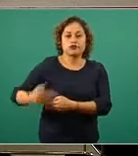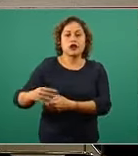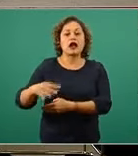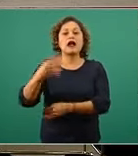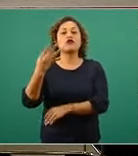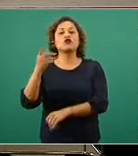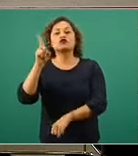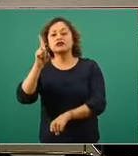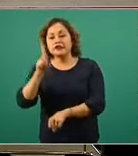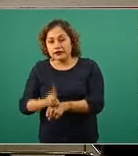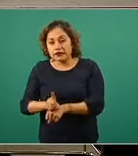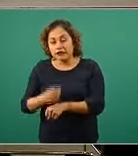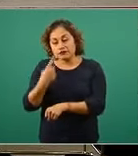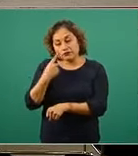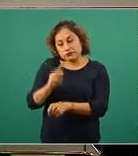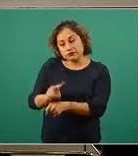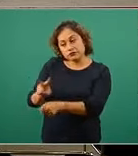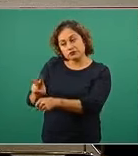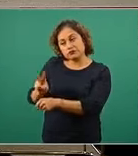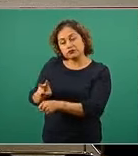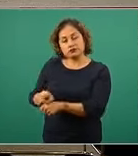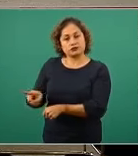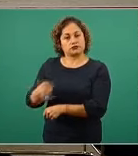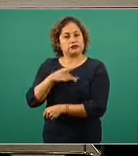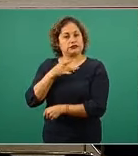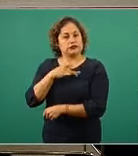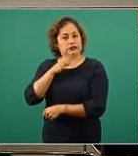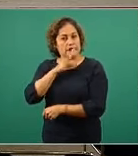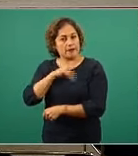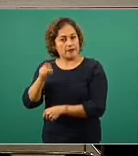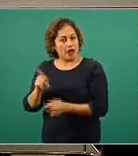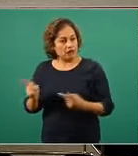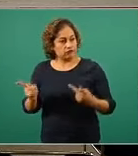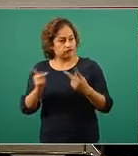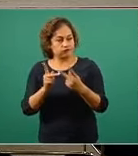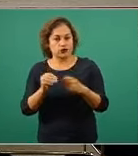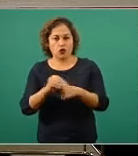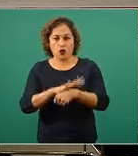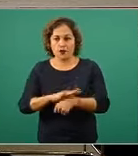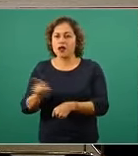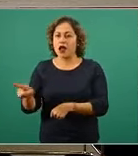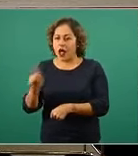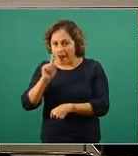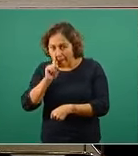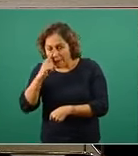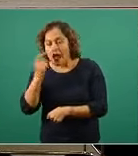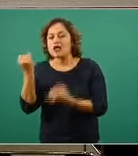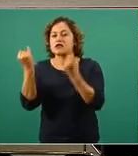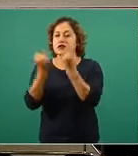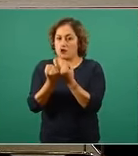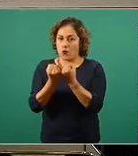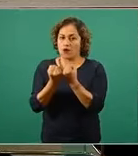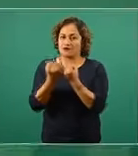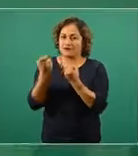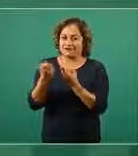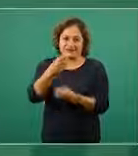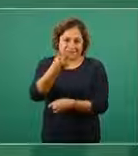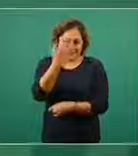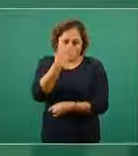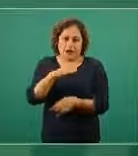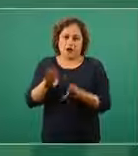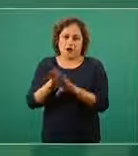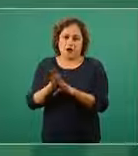sintomatología o refieren sintomatología compatible con COVID, también se les realiza la prueba. Y si ustedes se dan cuenta, esto es como una cadena, ¿no?